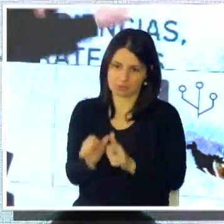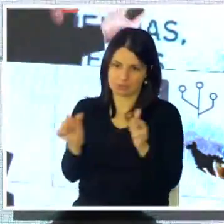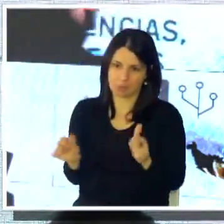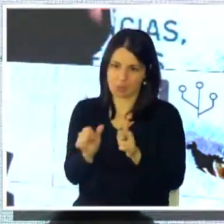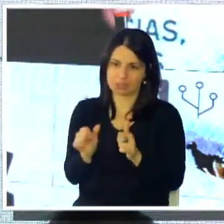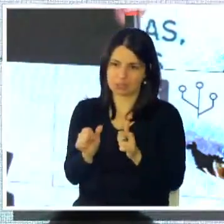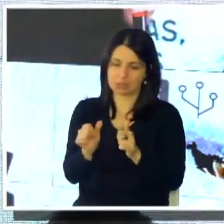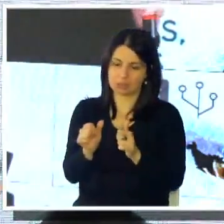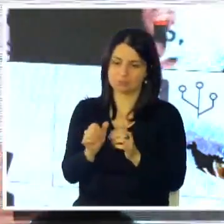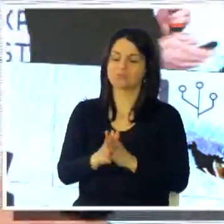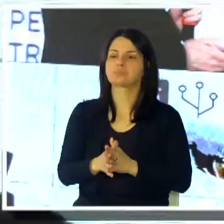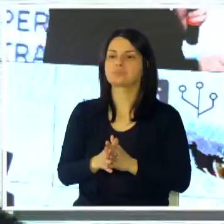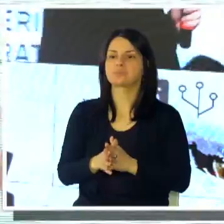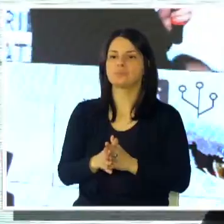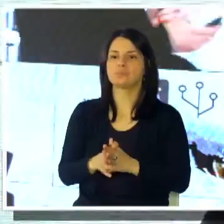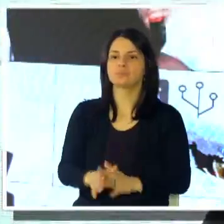yendo hacia el PaaS.